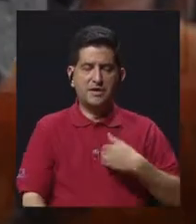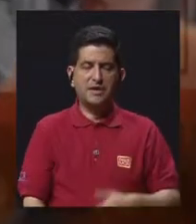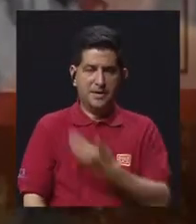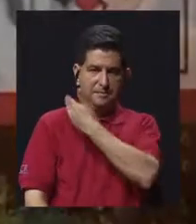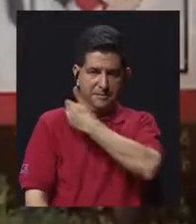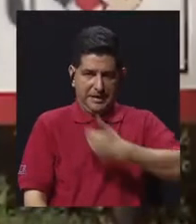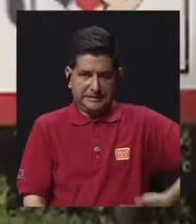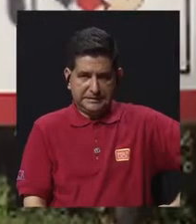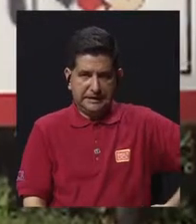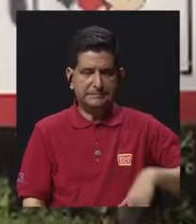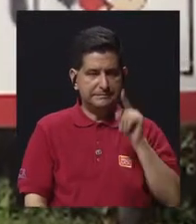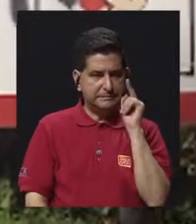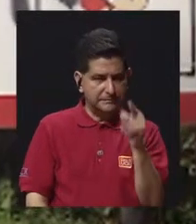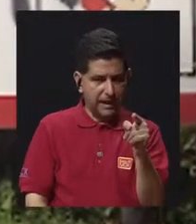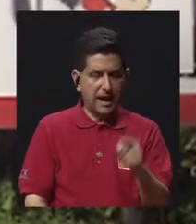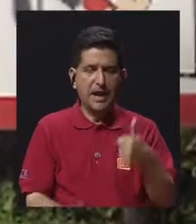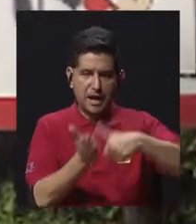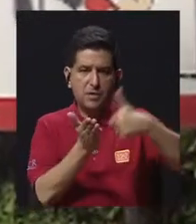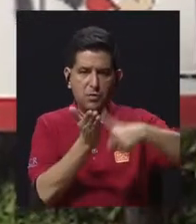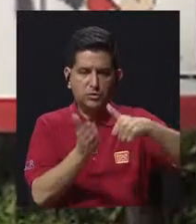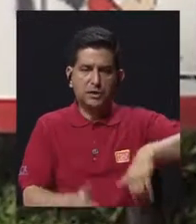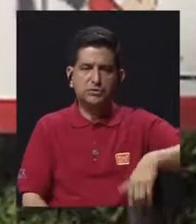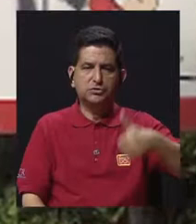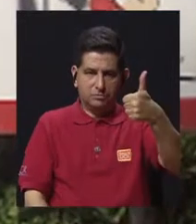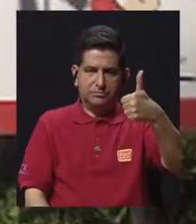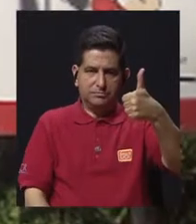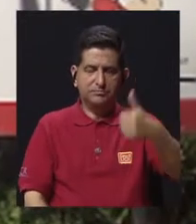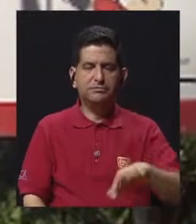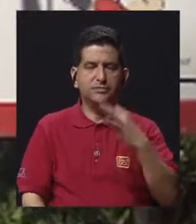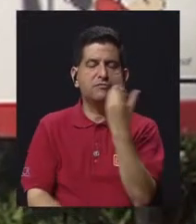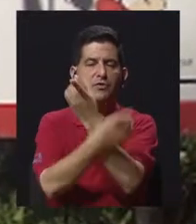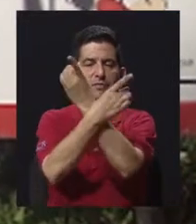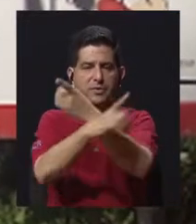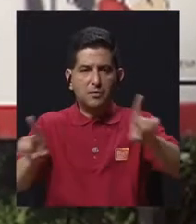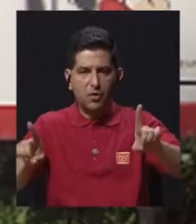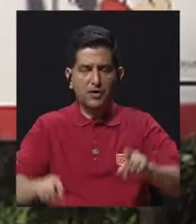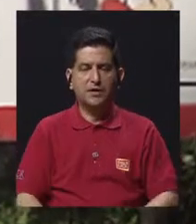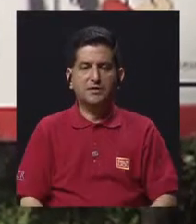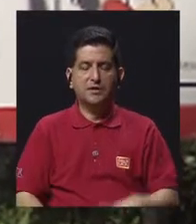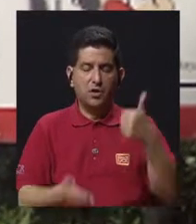poder como mandatario, ya que él había sido